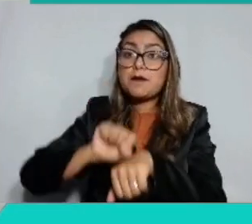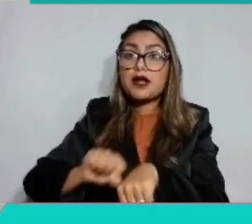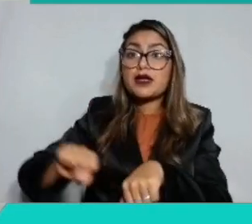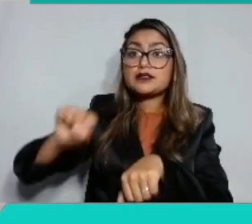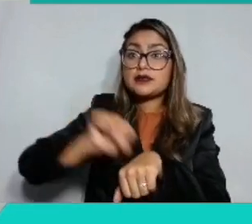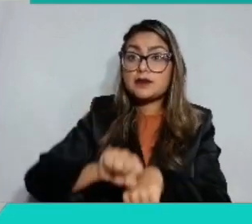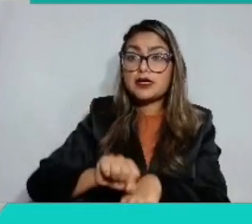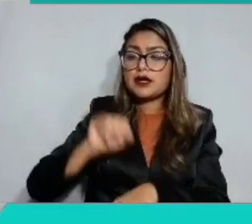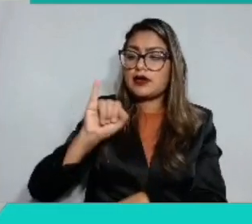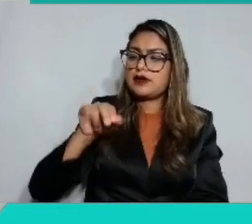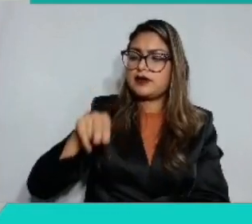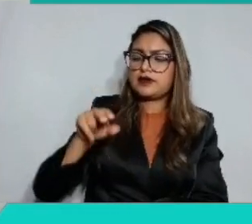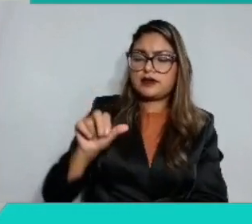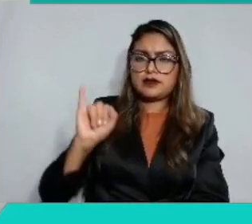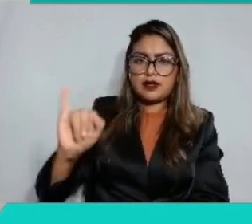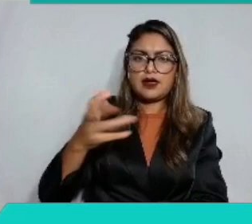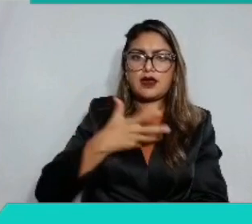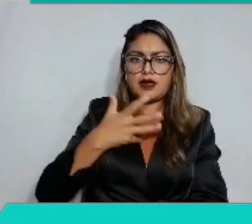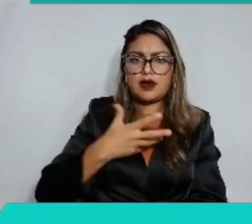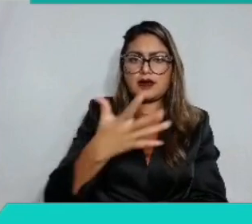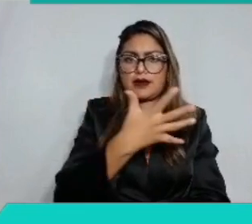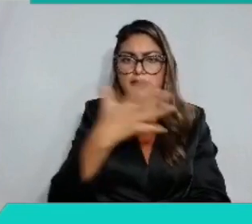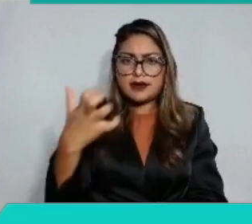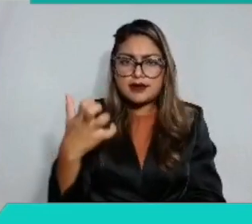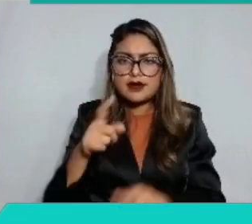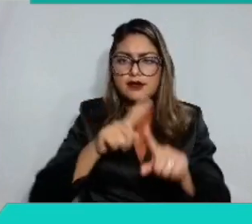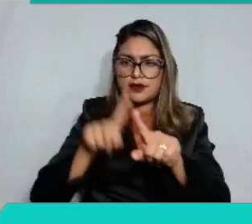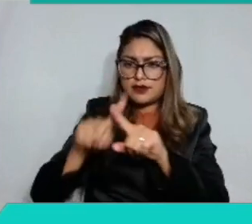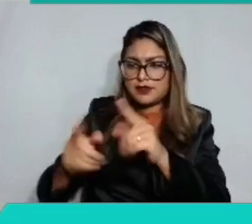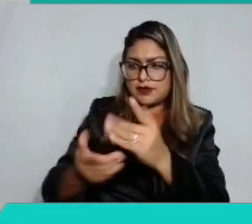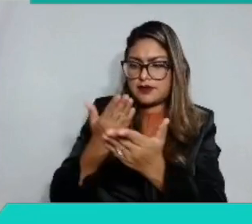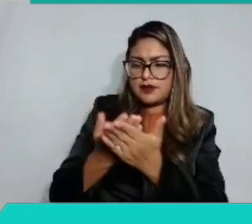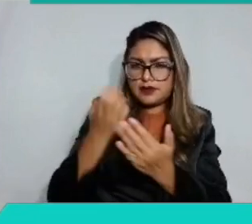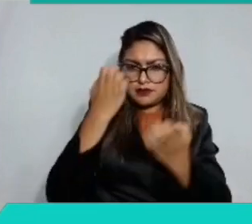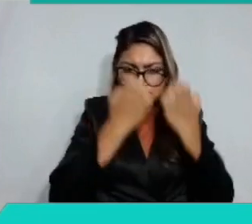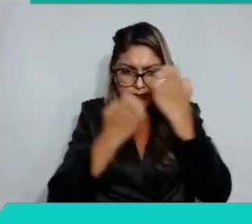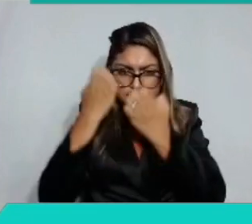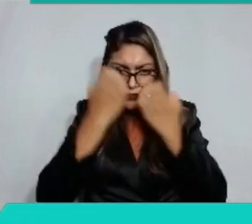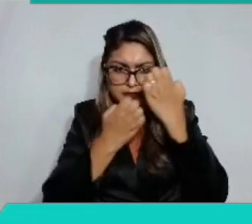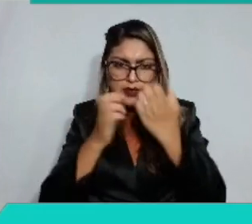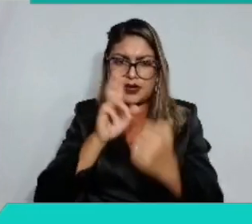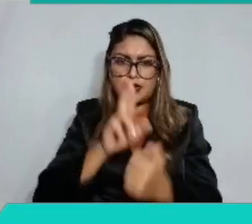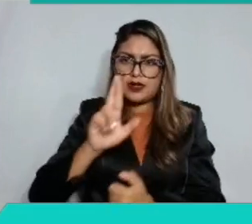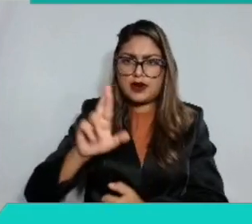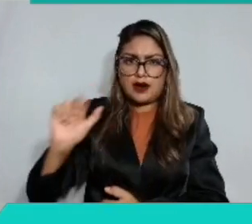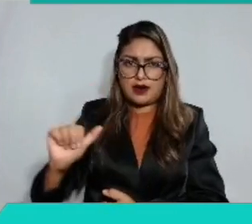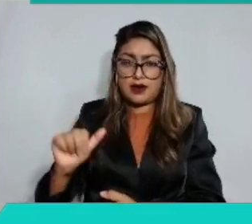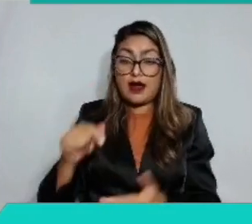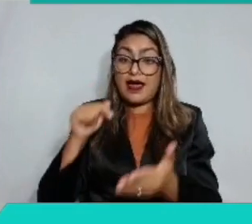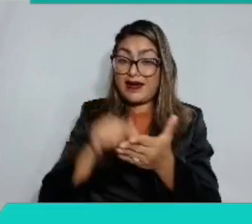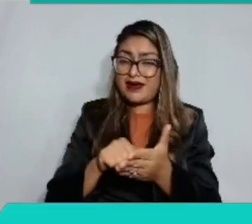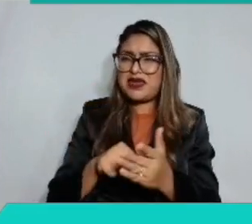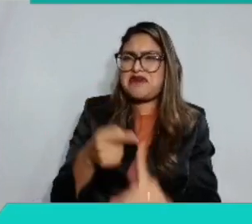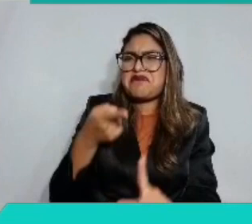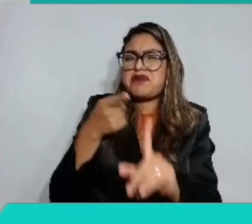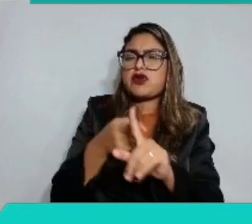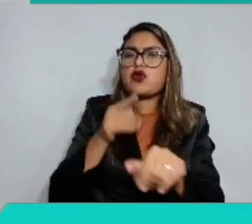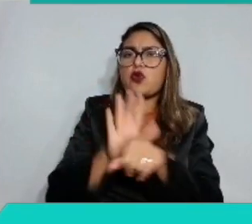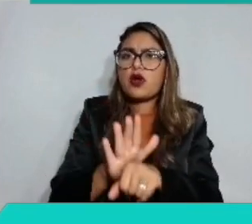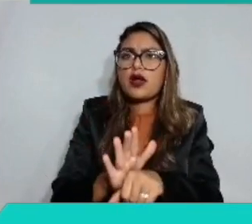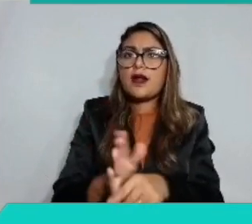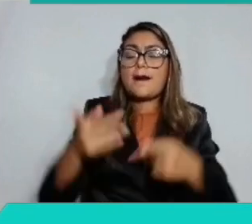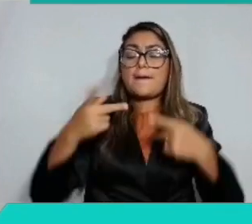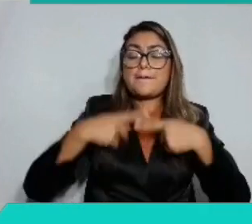alrededor de quinientos recursos de revisión la finalidad institucional es salvaguardar las libertades de las y los